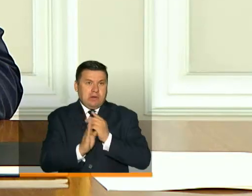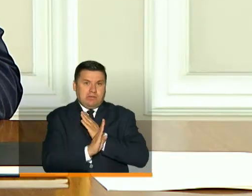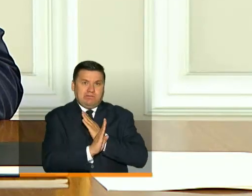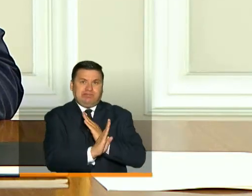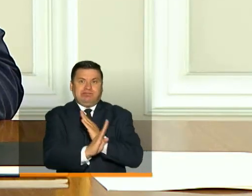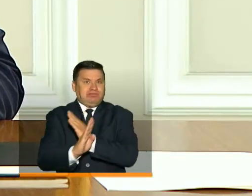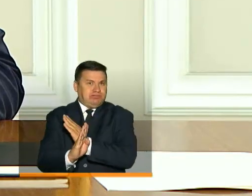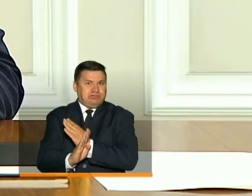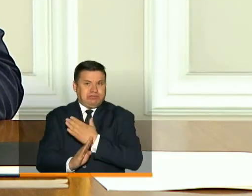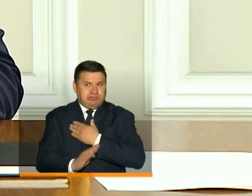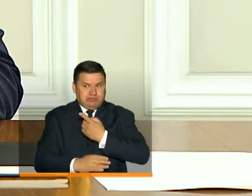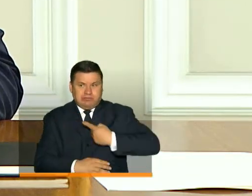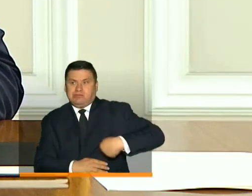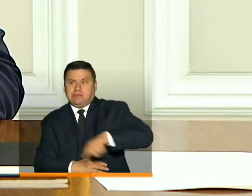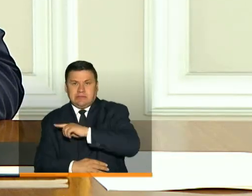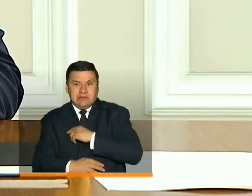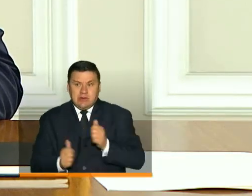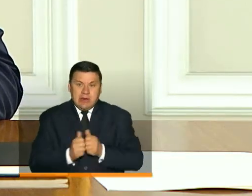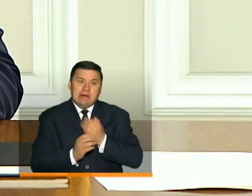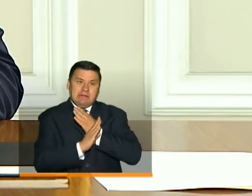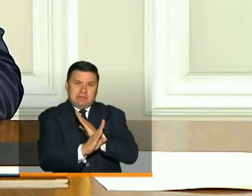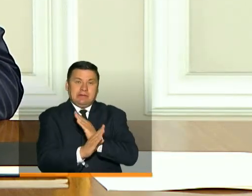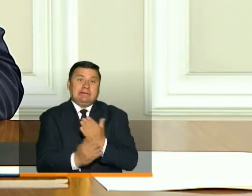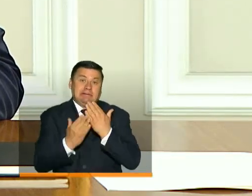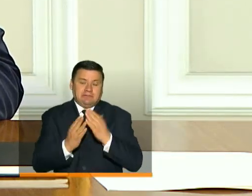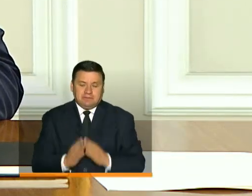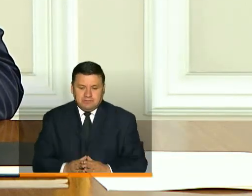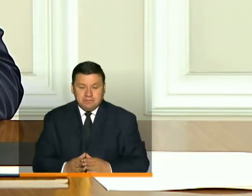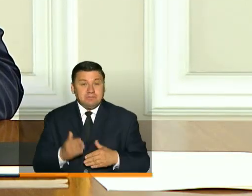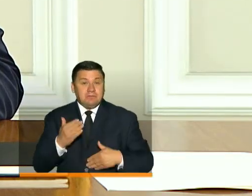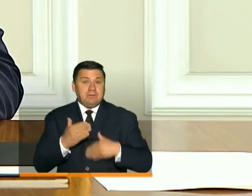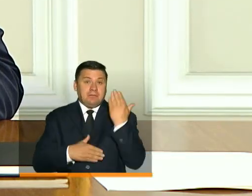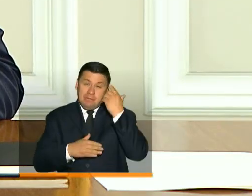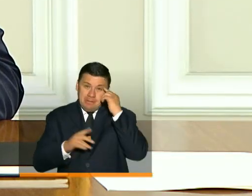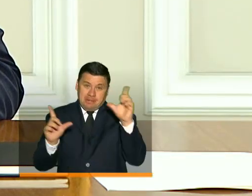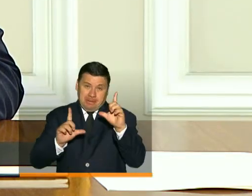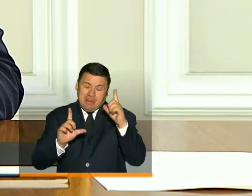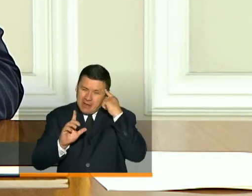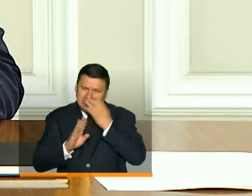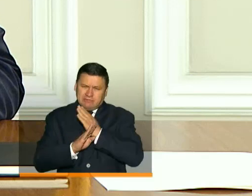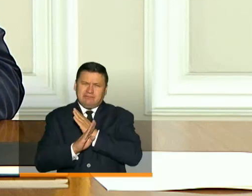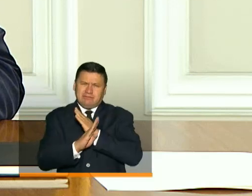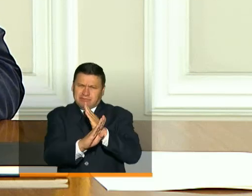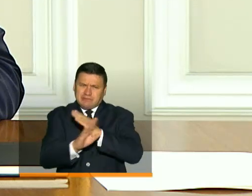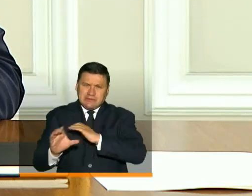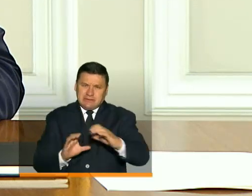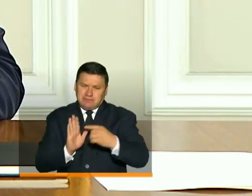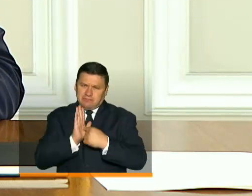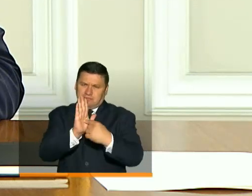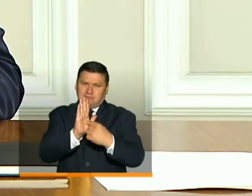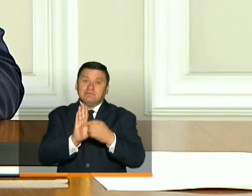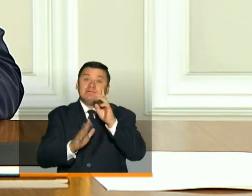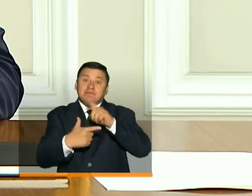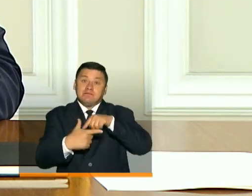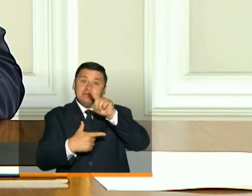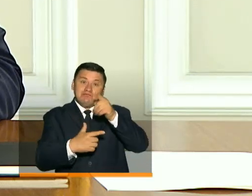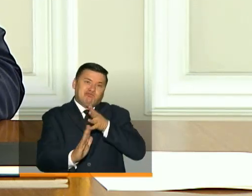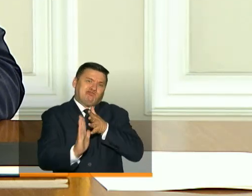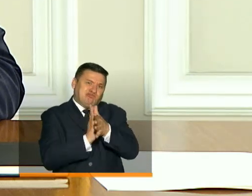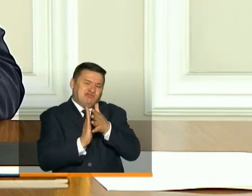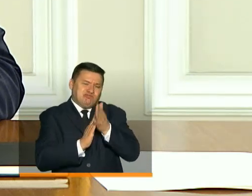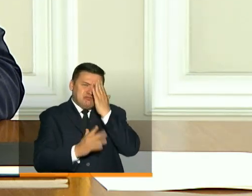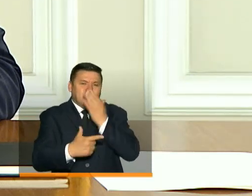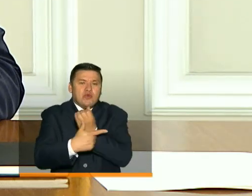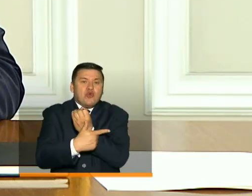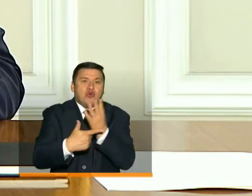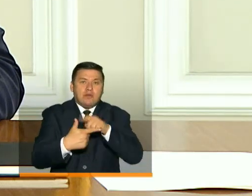protegernos y proteger a los demás. Quiero empezar nuestro espacio de prevención y acción haciendo un balance de las cifras